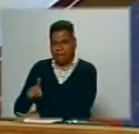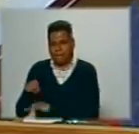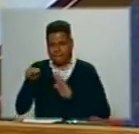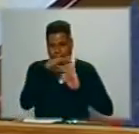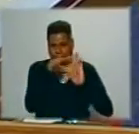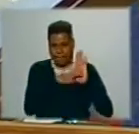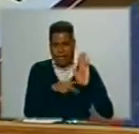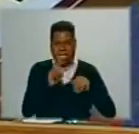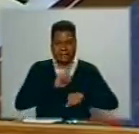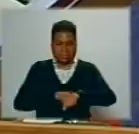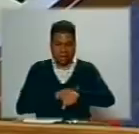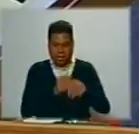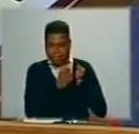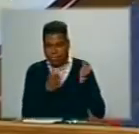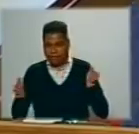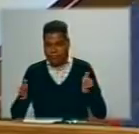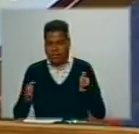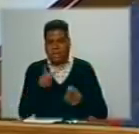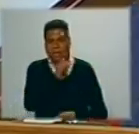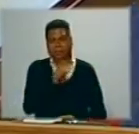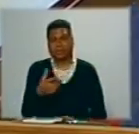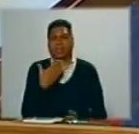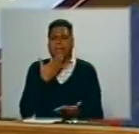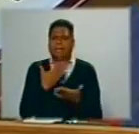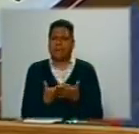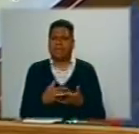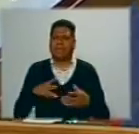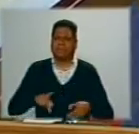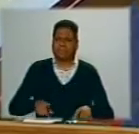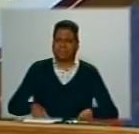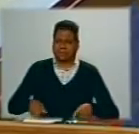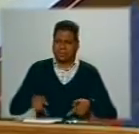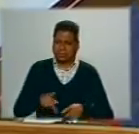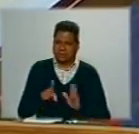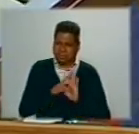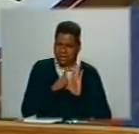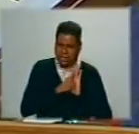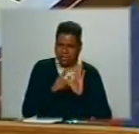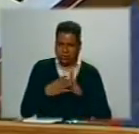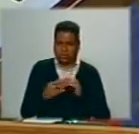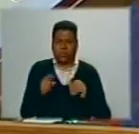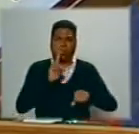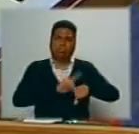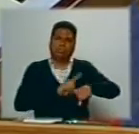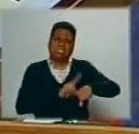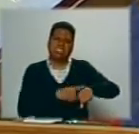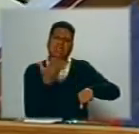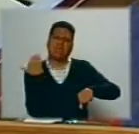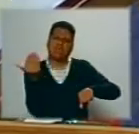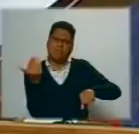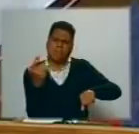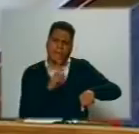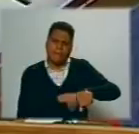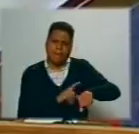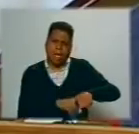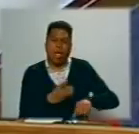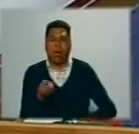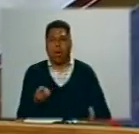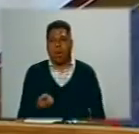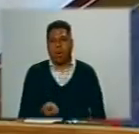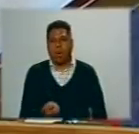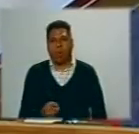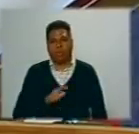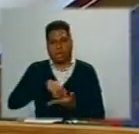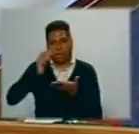mencionadas, las personas tendrán el derecho de exigir el cumplimiento de lo ofrecido o desistir de la compra o de la contratación